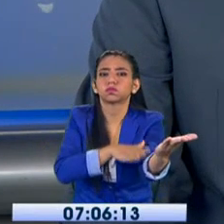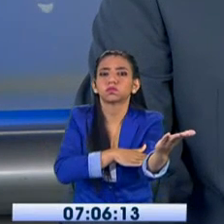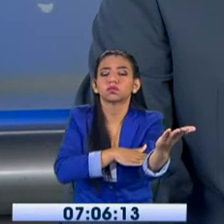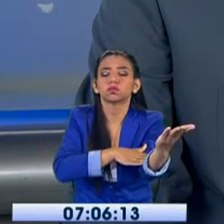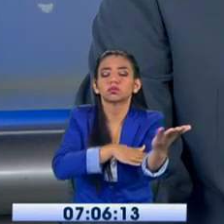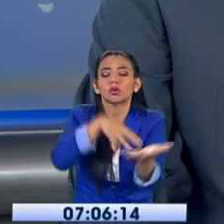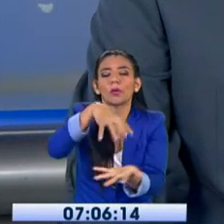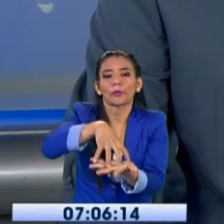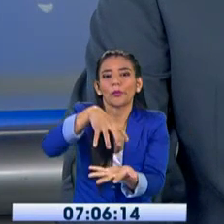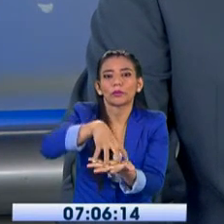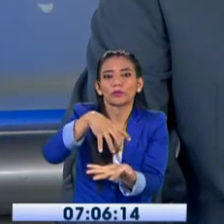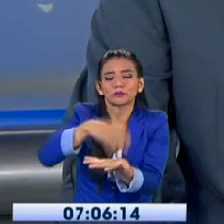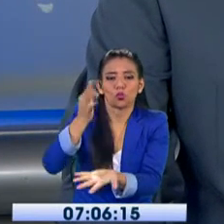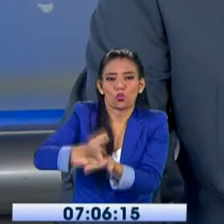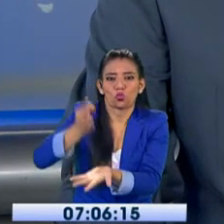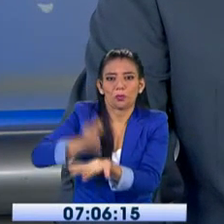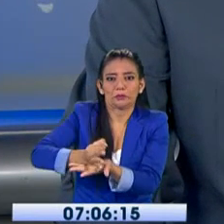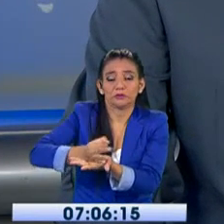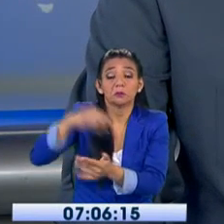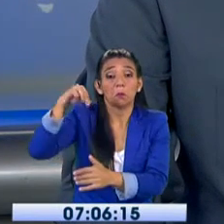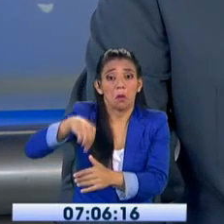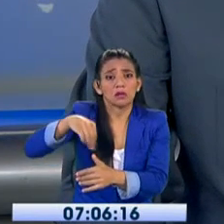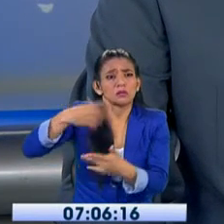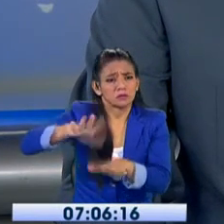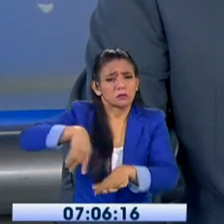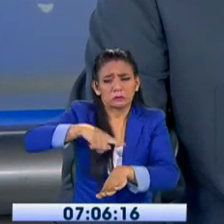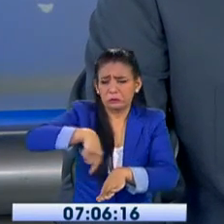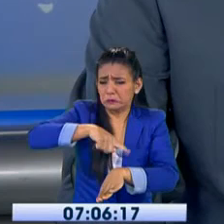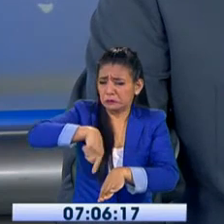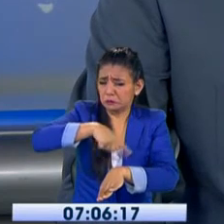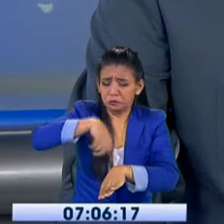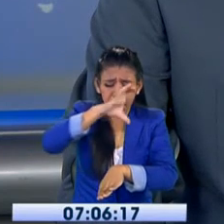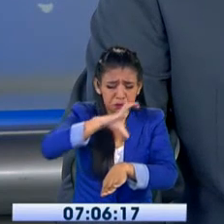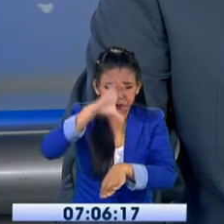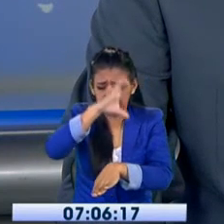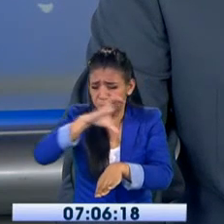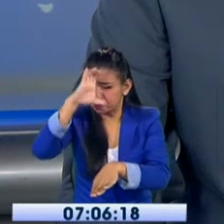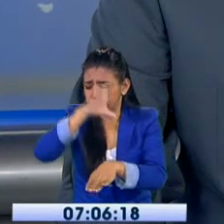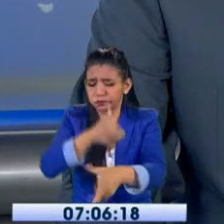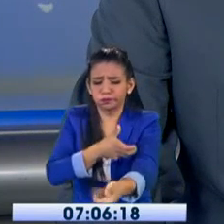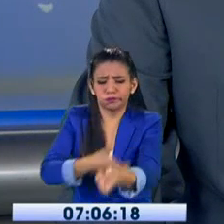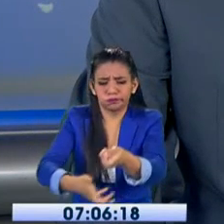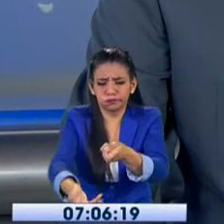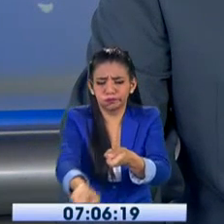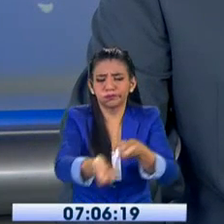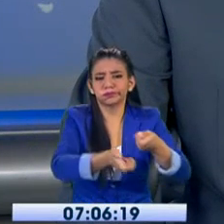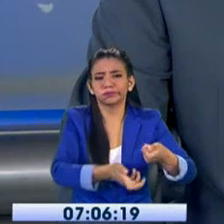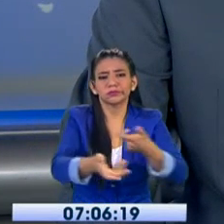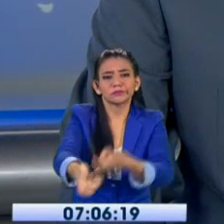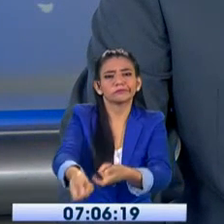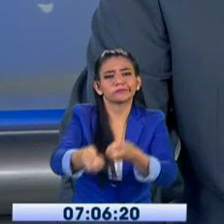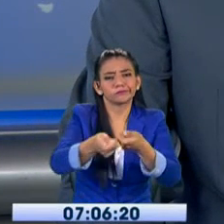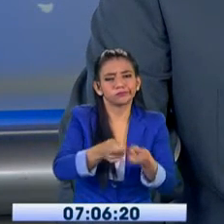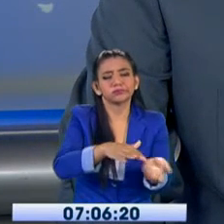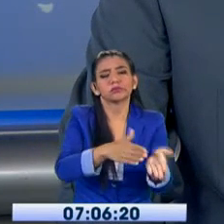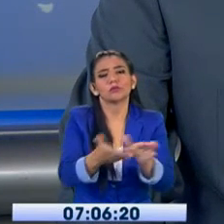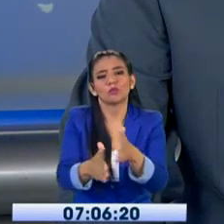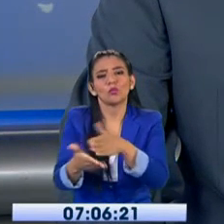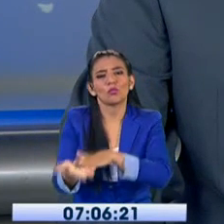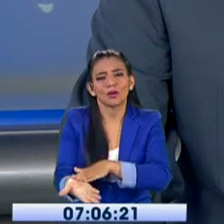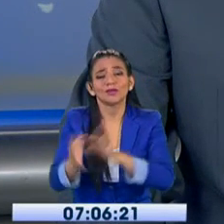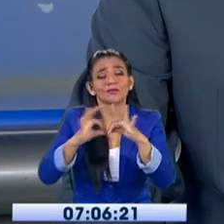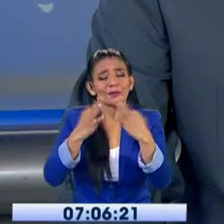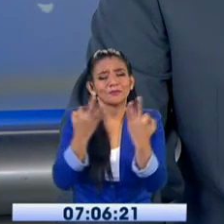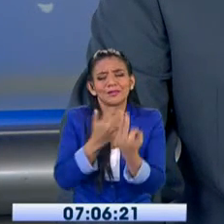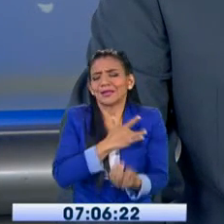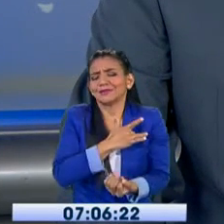de Cotopaxi. Este martes y luego de varias horas de búsqueda, fueron rescatados los cuerpos sin vida en medio del lodo y la desesperación de